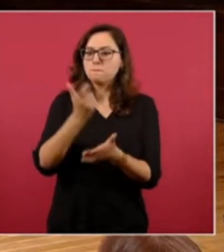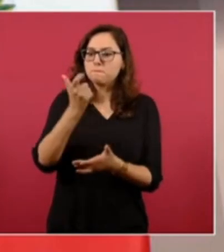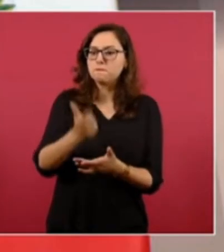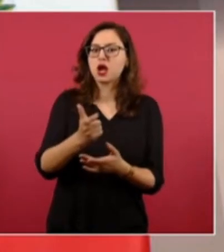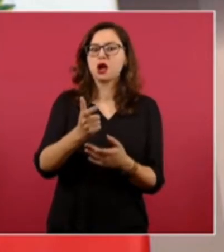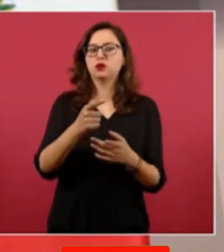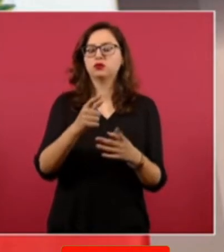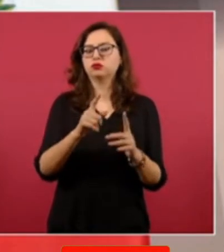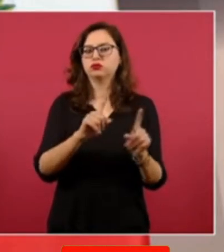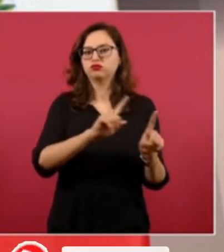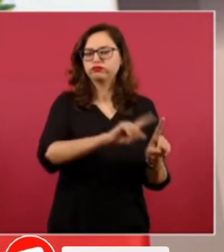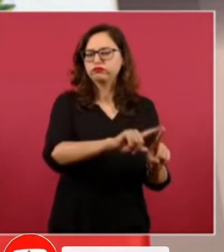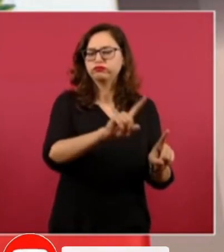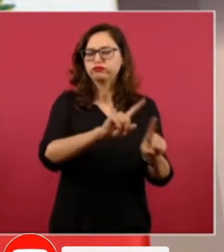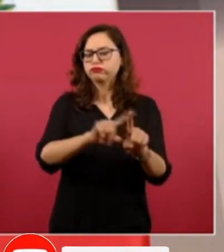otros